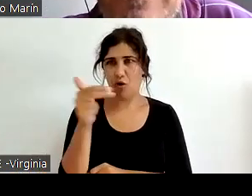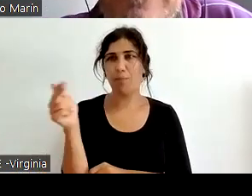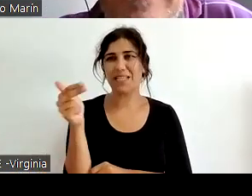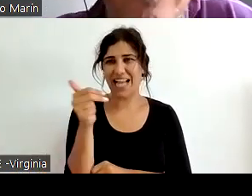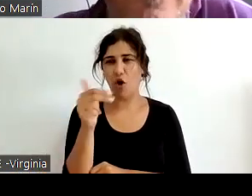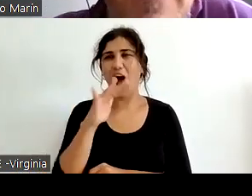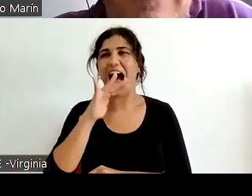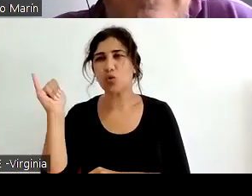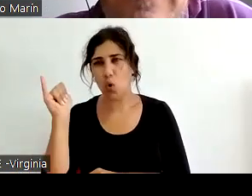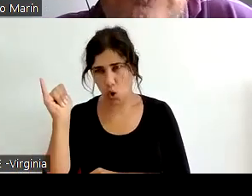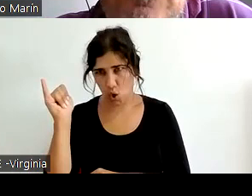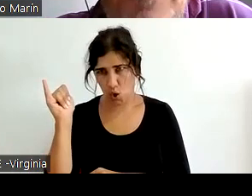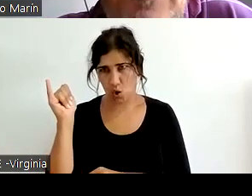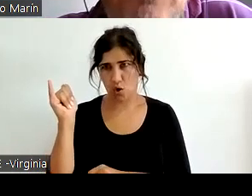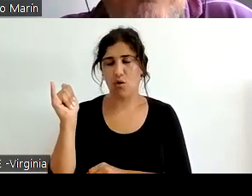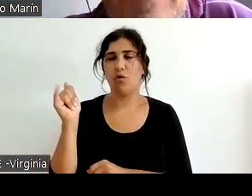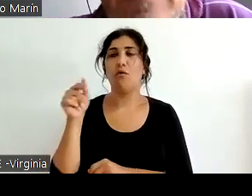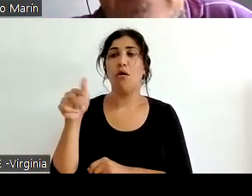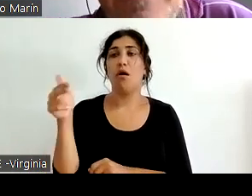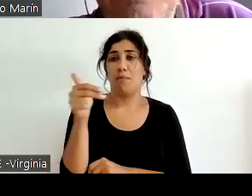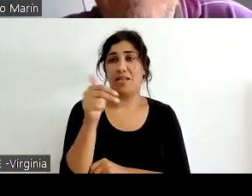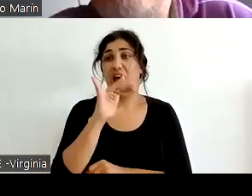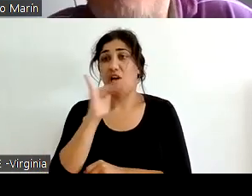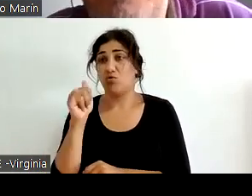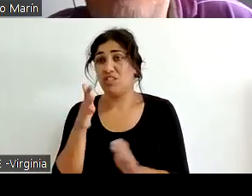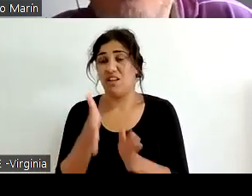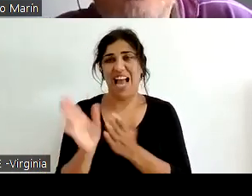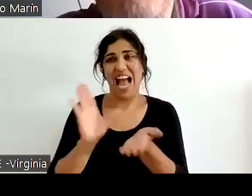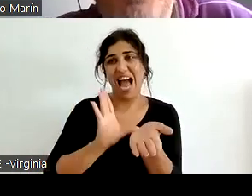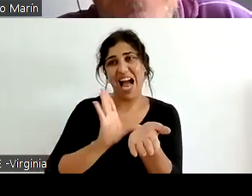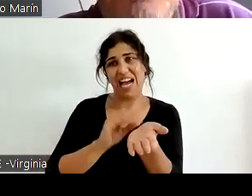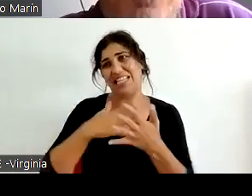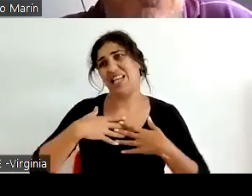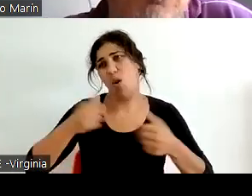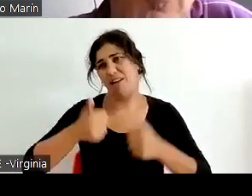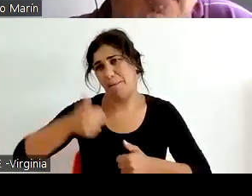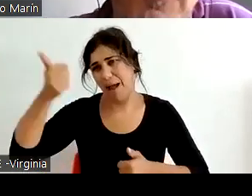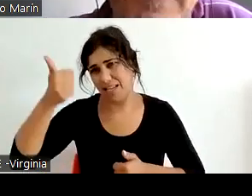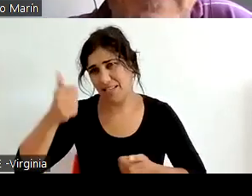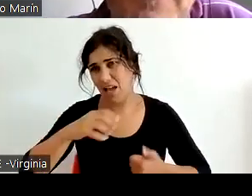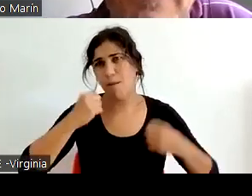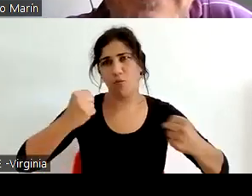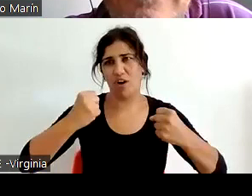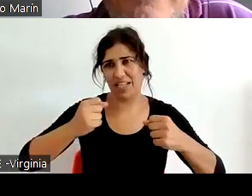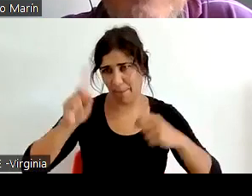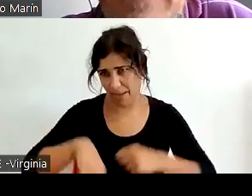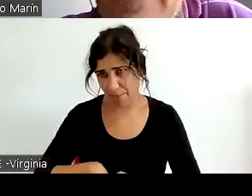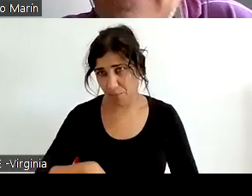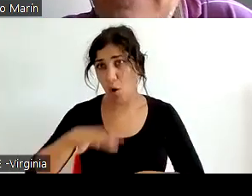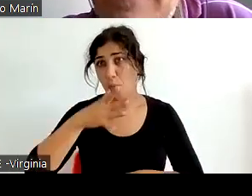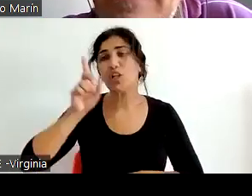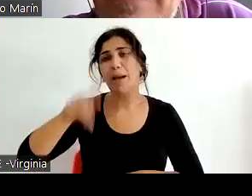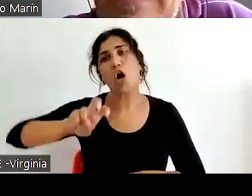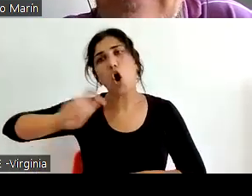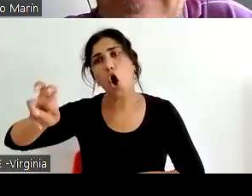azul. Son los ácidos grasos más saludables, por así decirlo, y más potentes, porque luego lo podemos obtener también